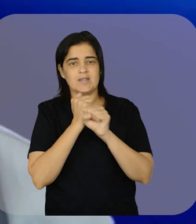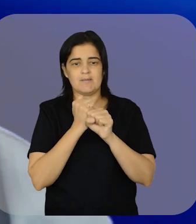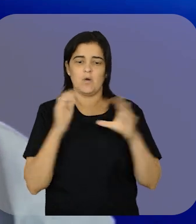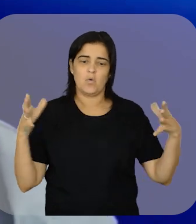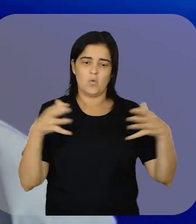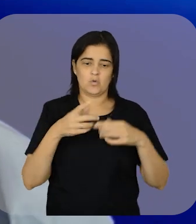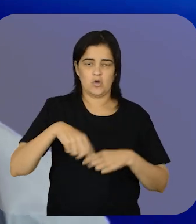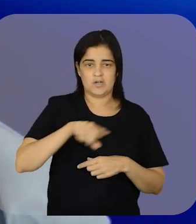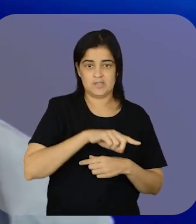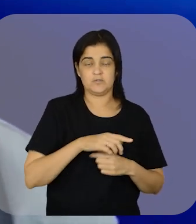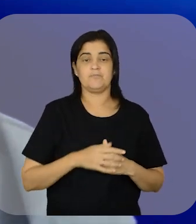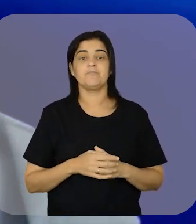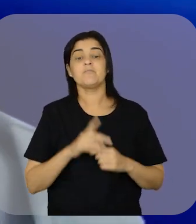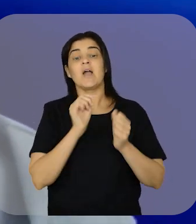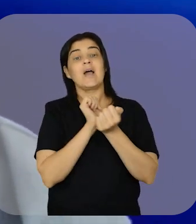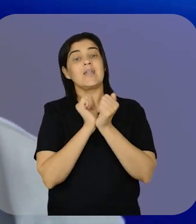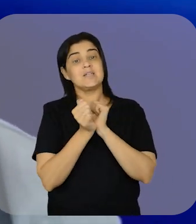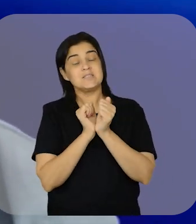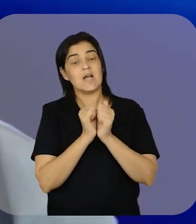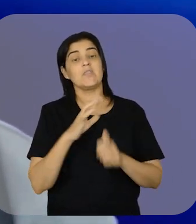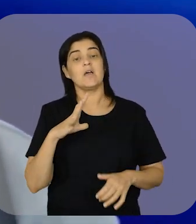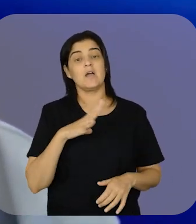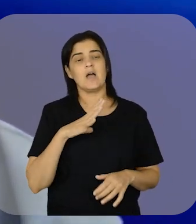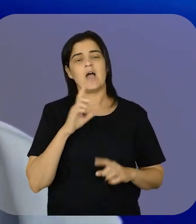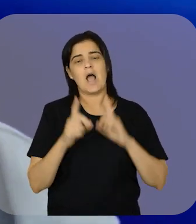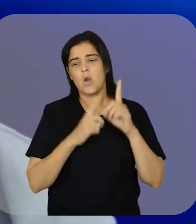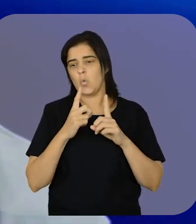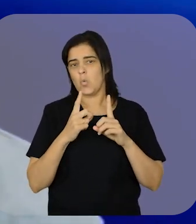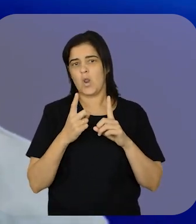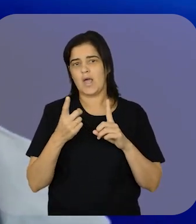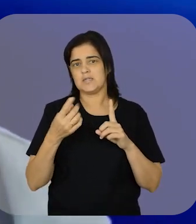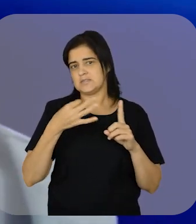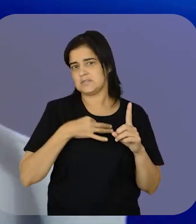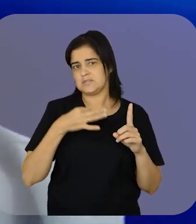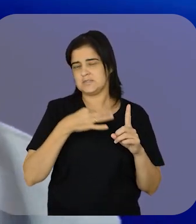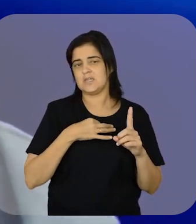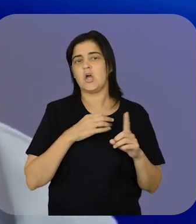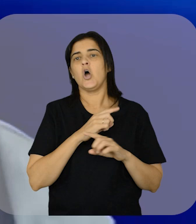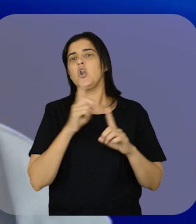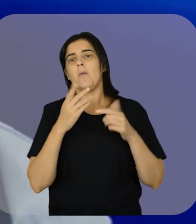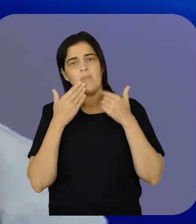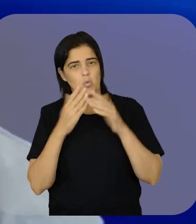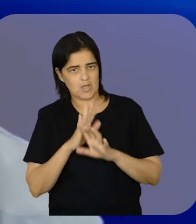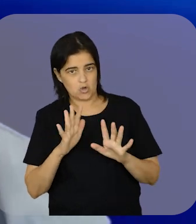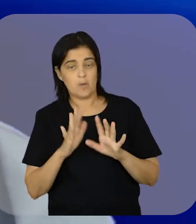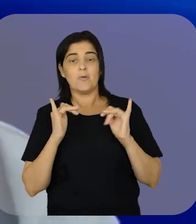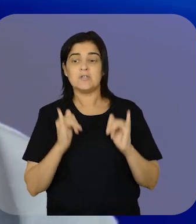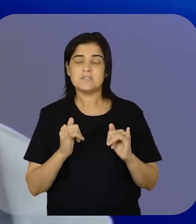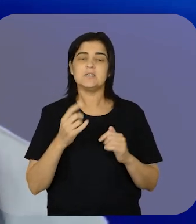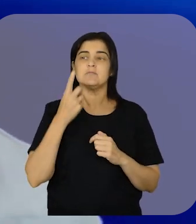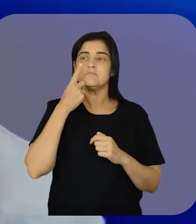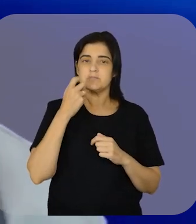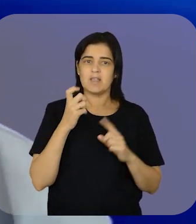con ellas. En el chat dejaron algunos comentarios. no a modo de preguntas, pero sí podían